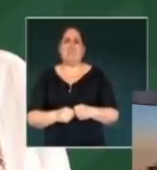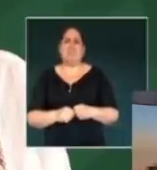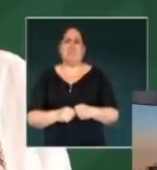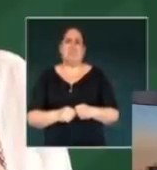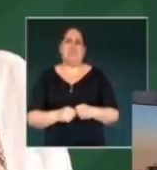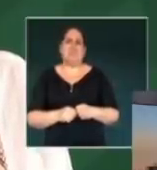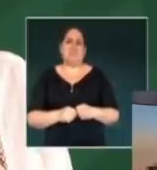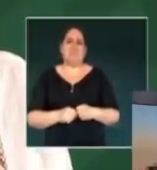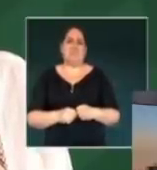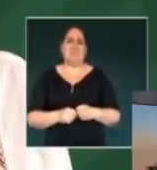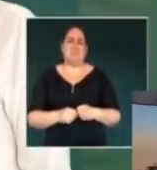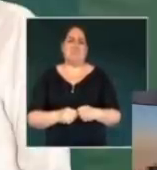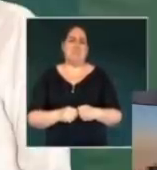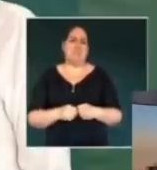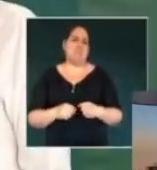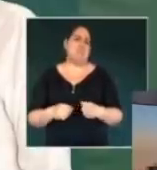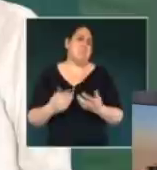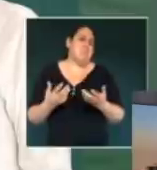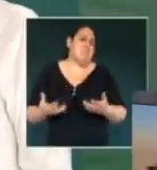tenemos